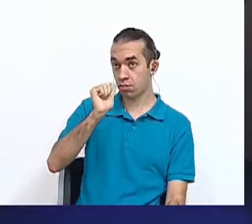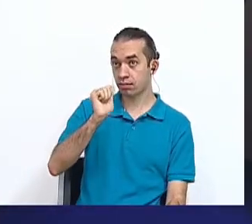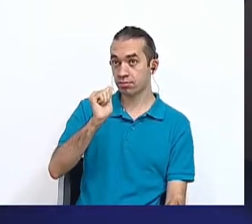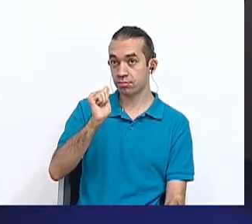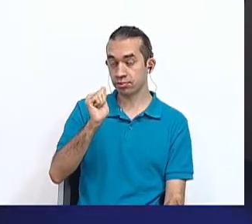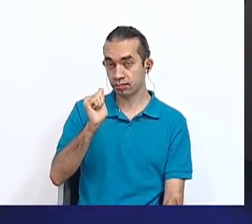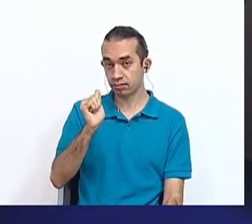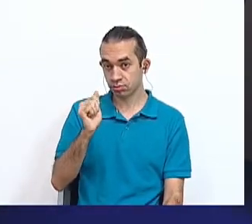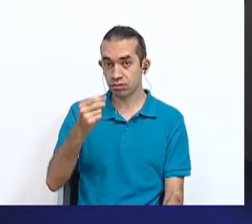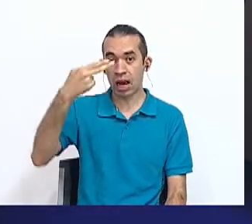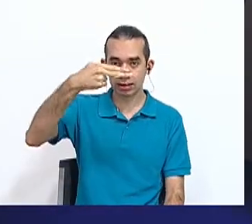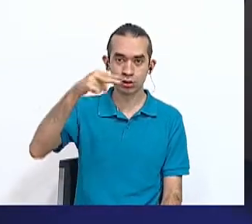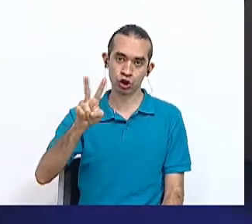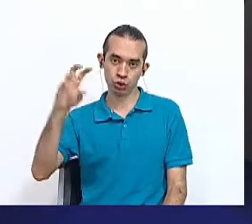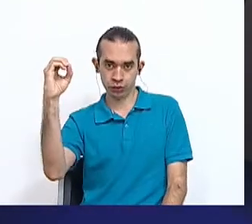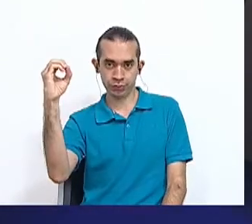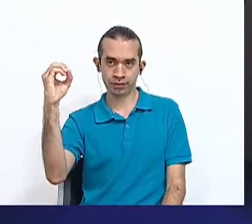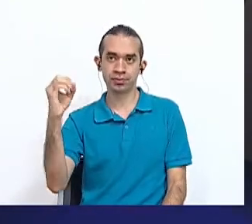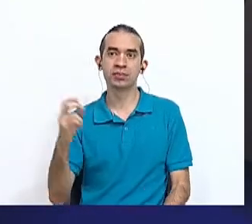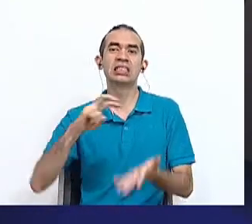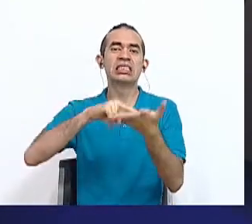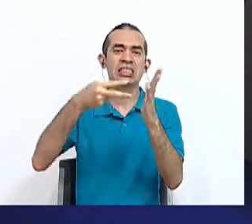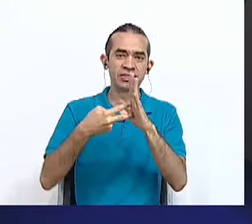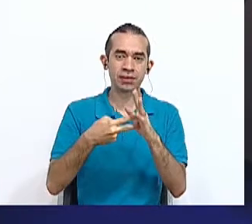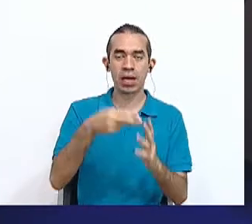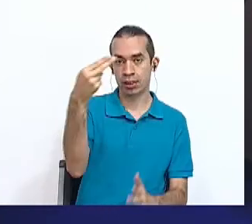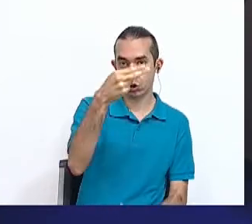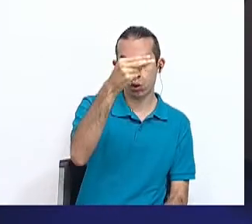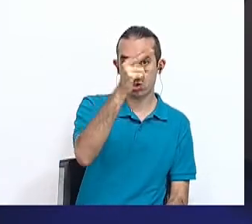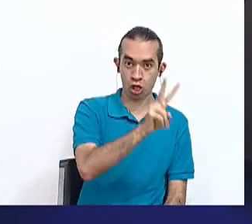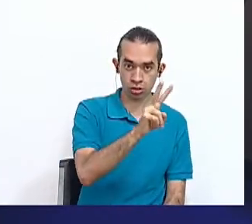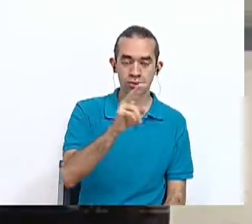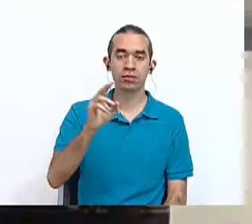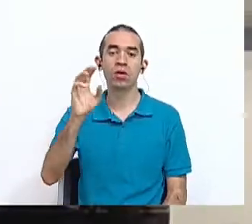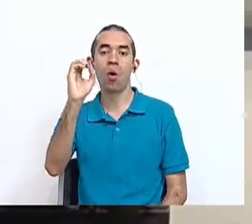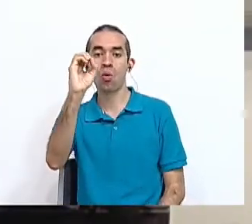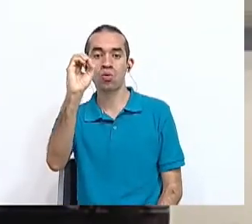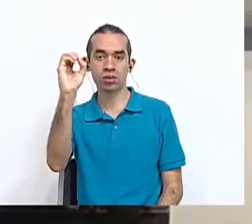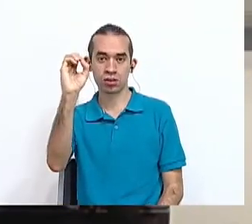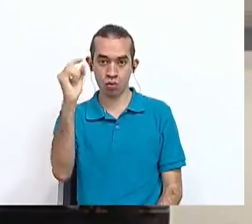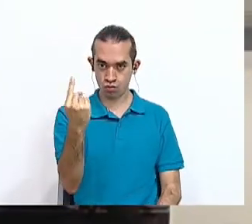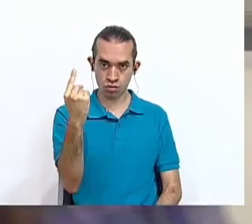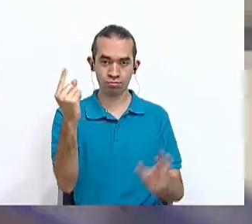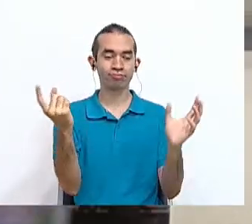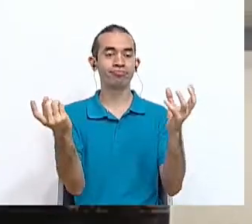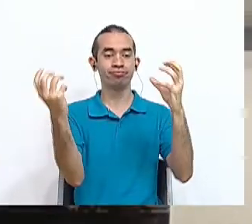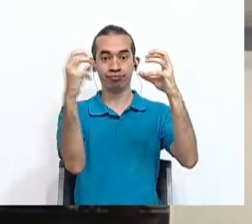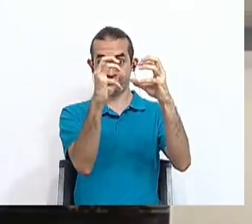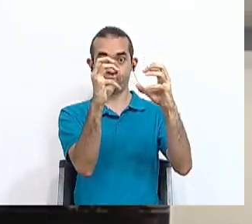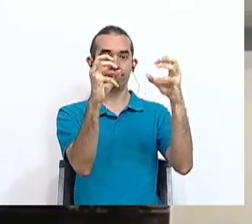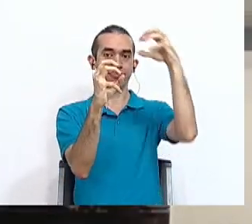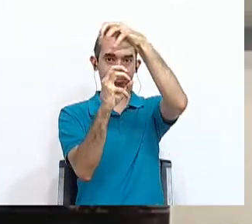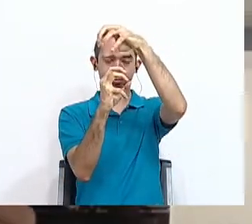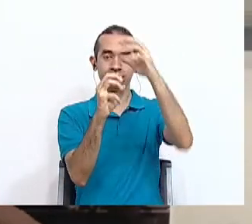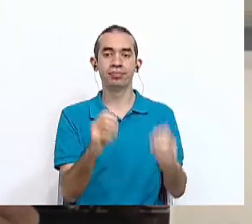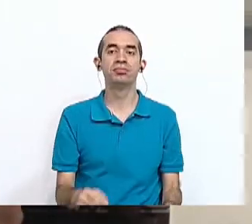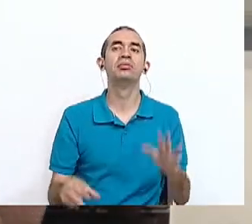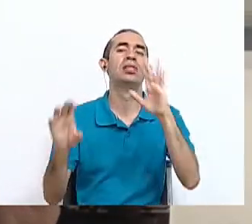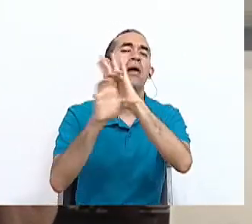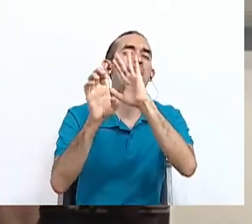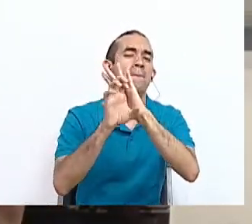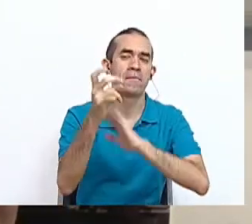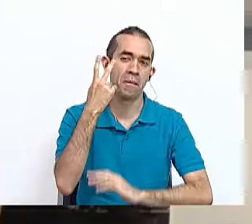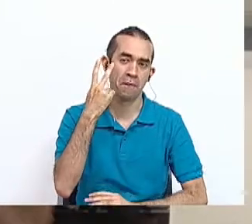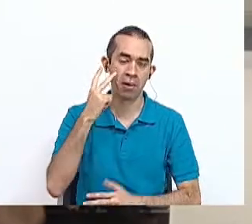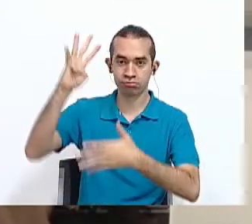en su nomenclatura H2O, que son dos átomos de hidrógeno más uno de oxígeno. Ahora, imagínense esto. En la tabla periódica